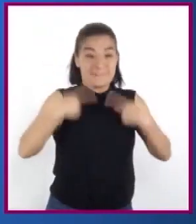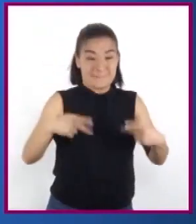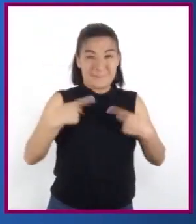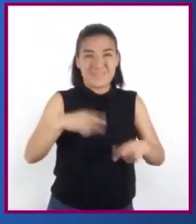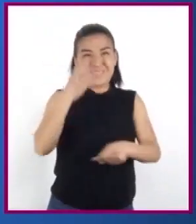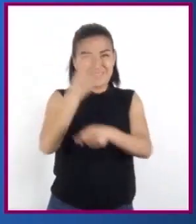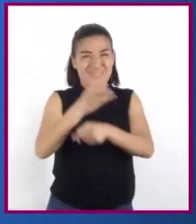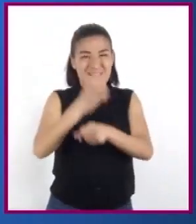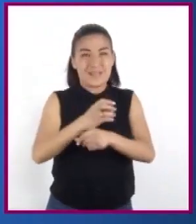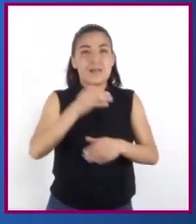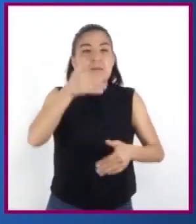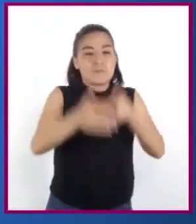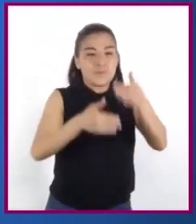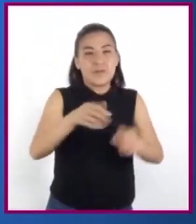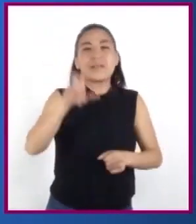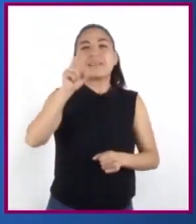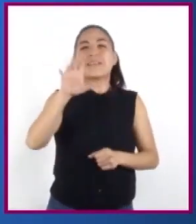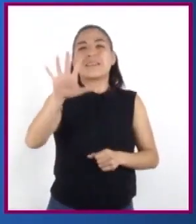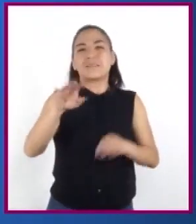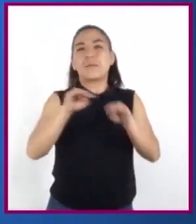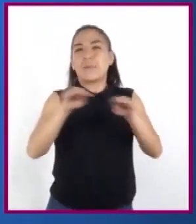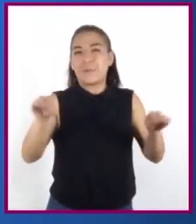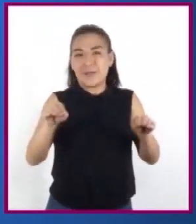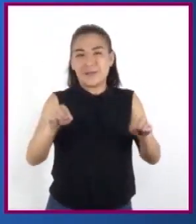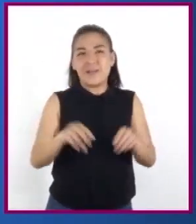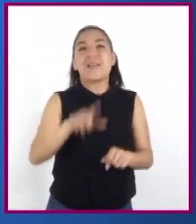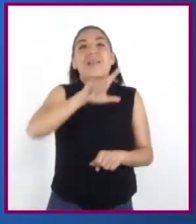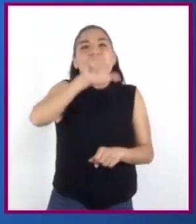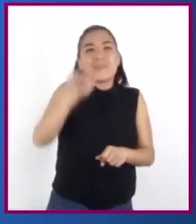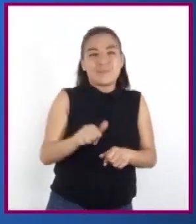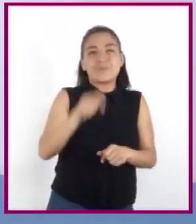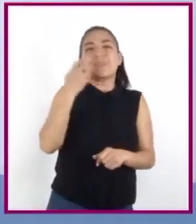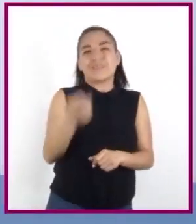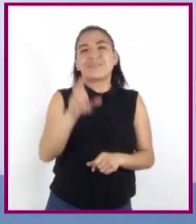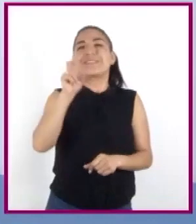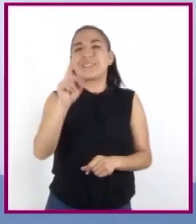un total de 35 metros después de 30 minutos.